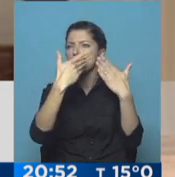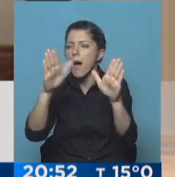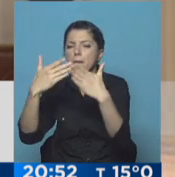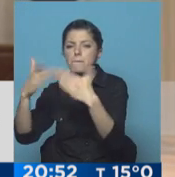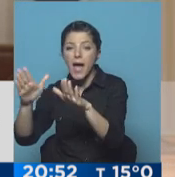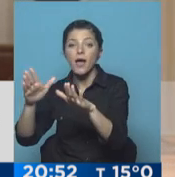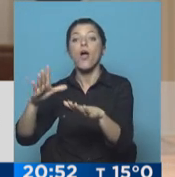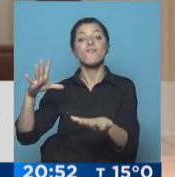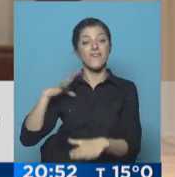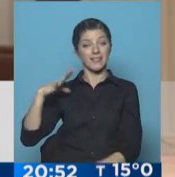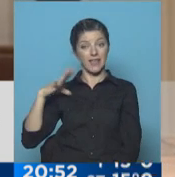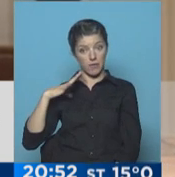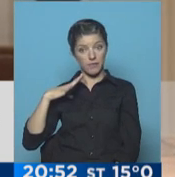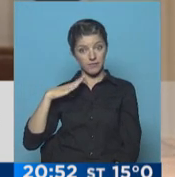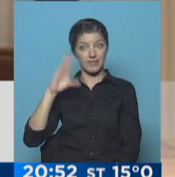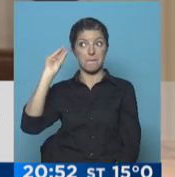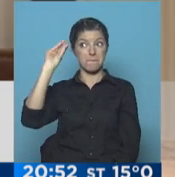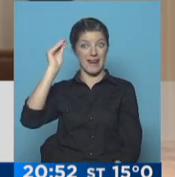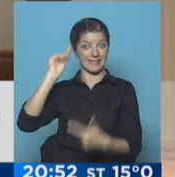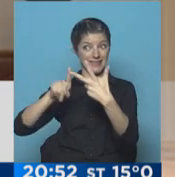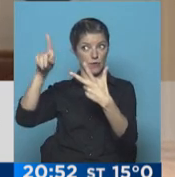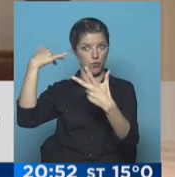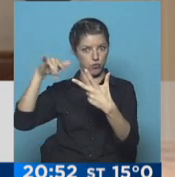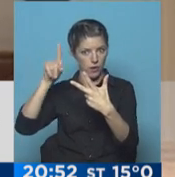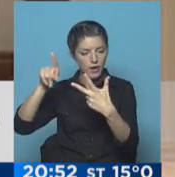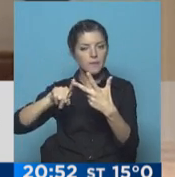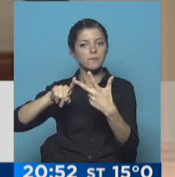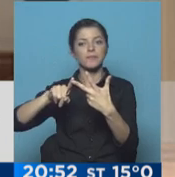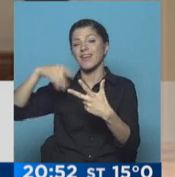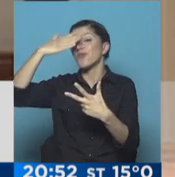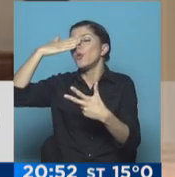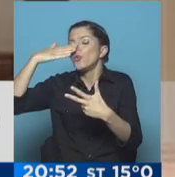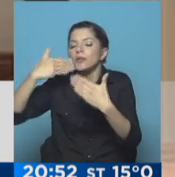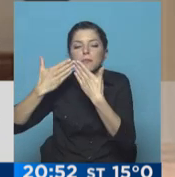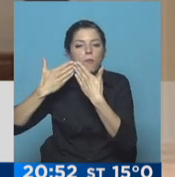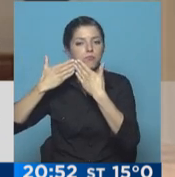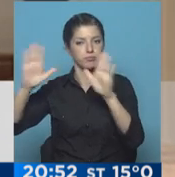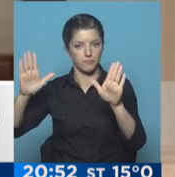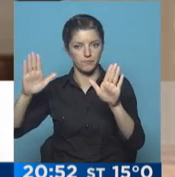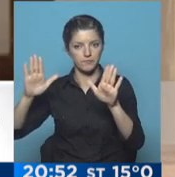parte grande, nos faltaba Brasil, que era un imperio y que fue el último en liberarse,